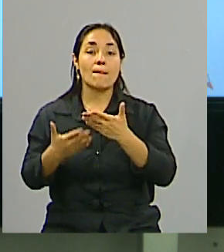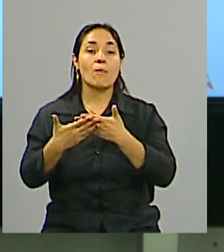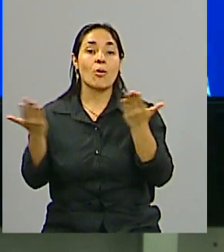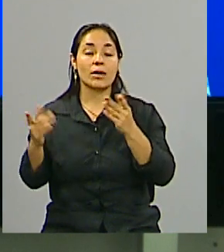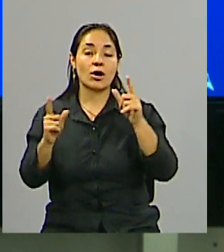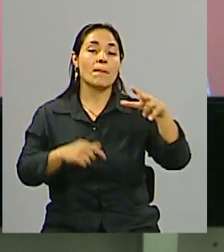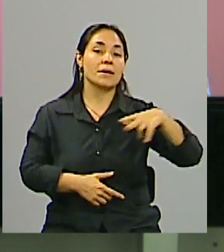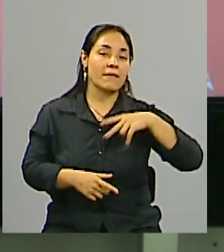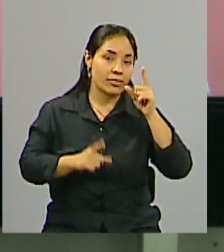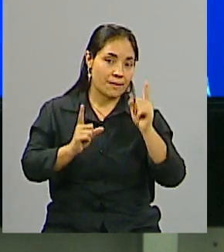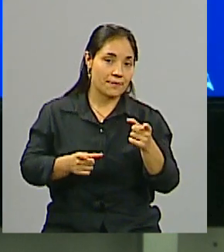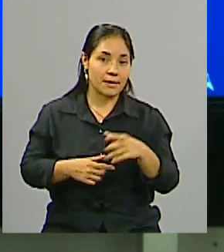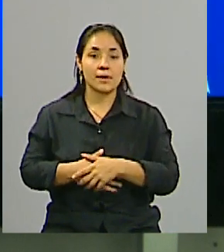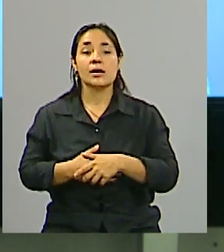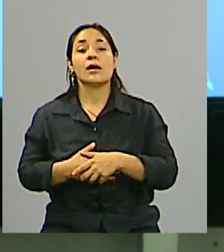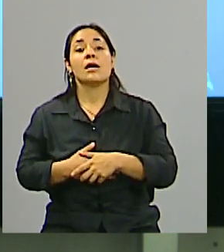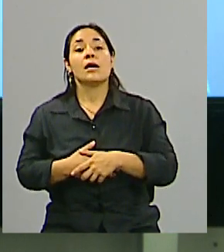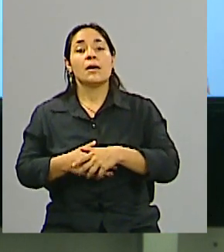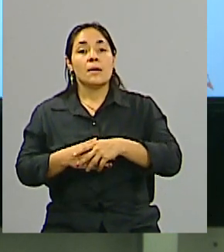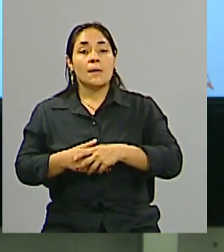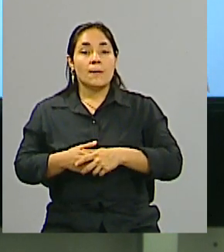privado, y tiene que ver con